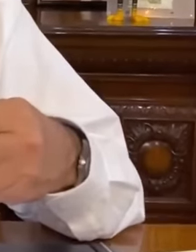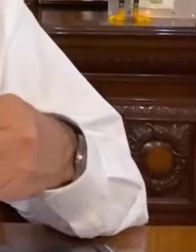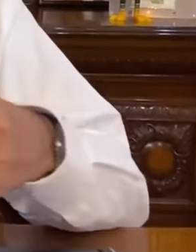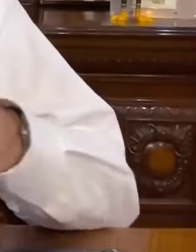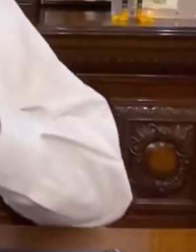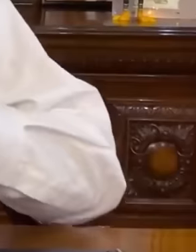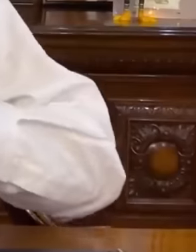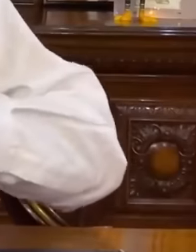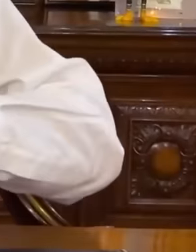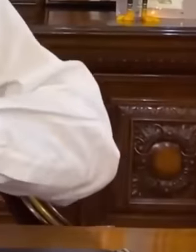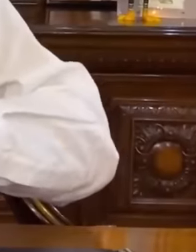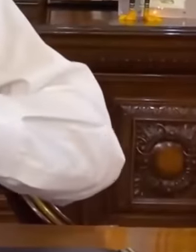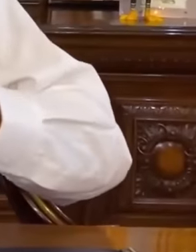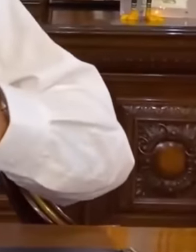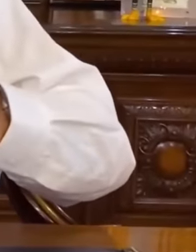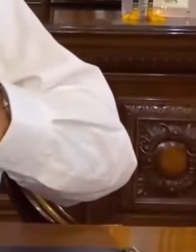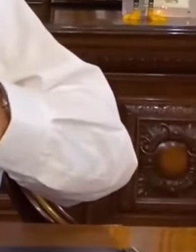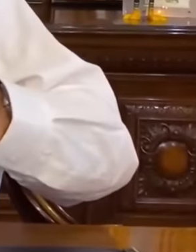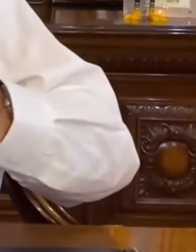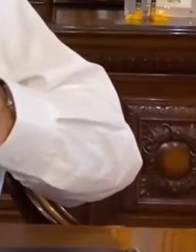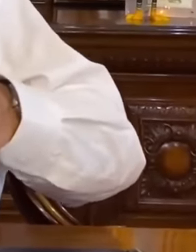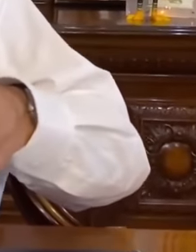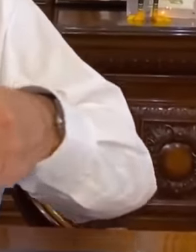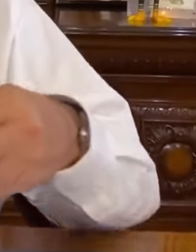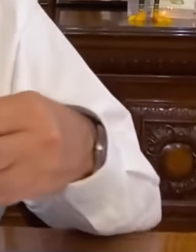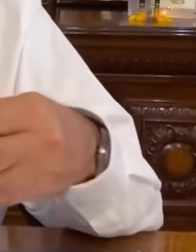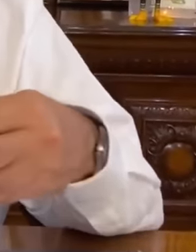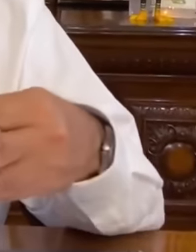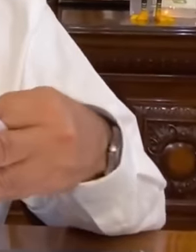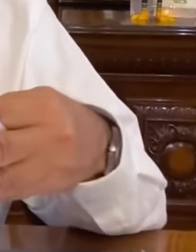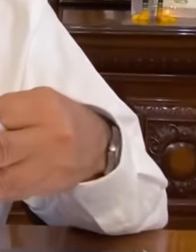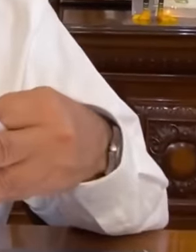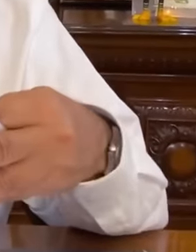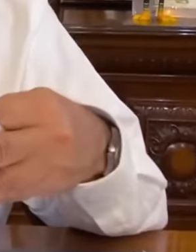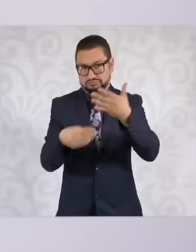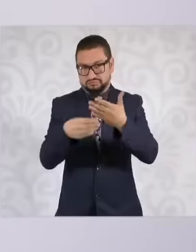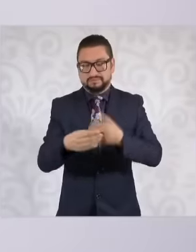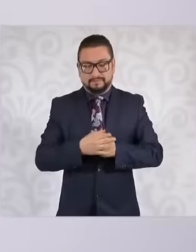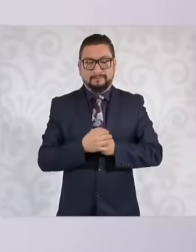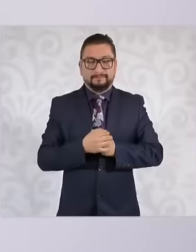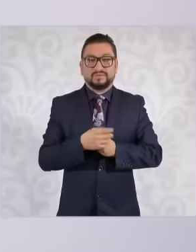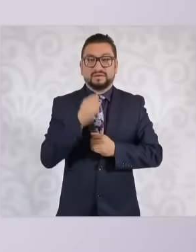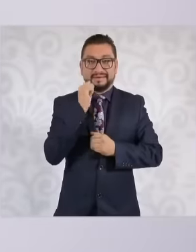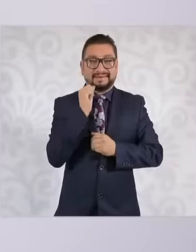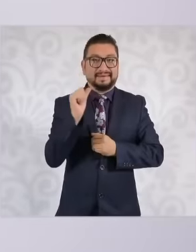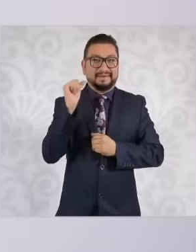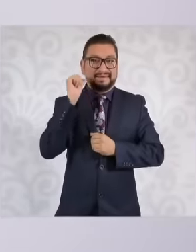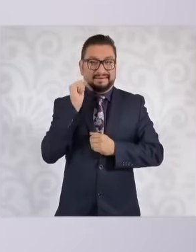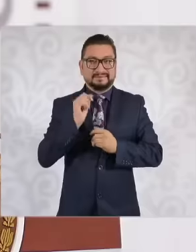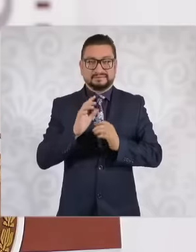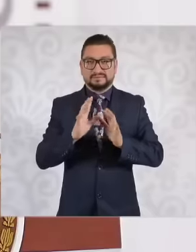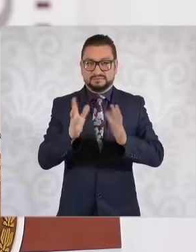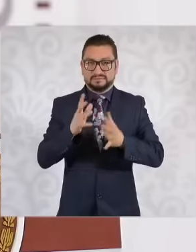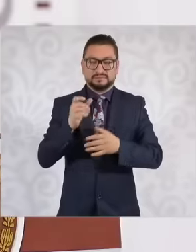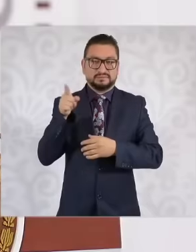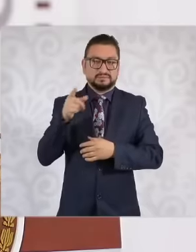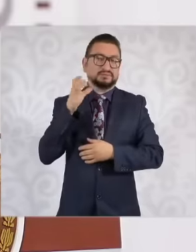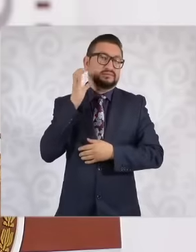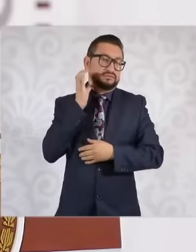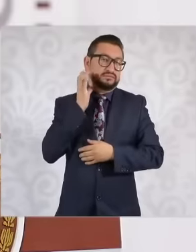reformas constitucionales y 2 de leyes secundarias. El día de ayer se aprobó en la Cámara